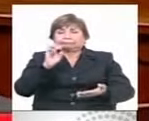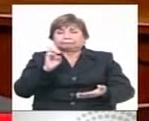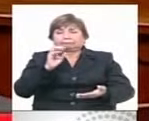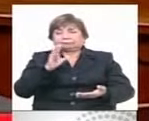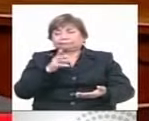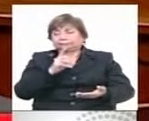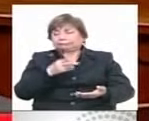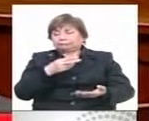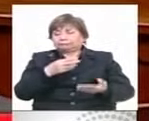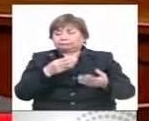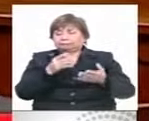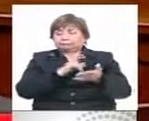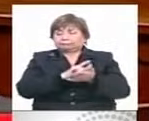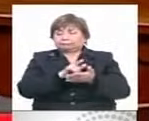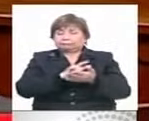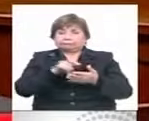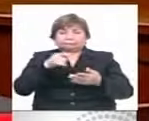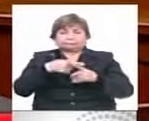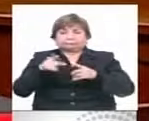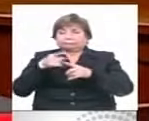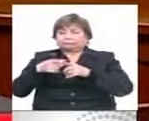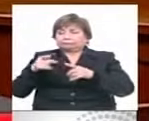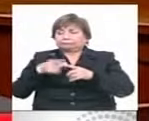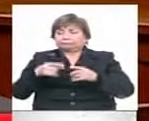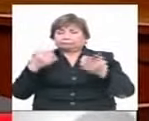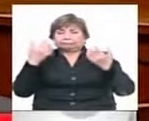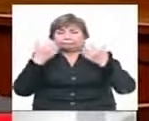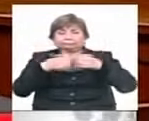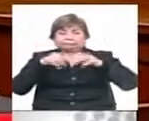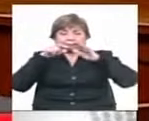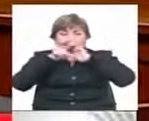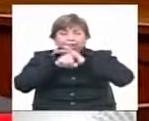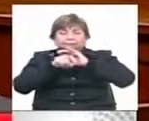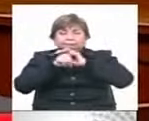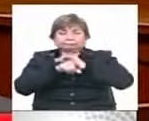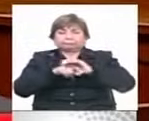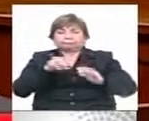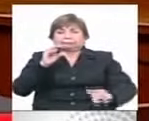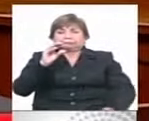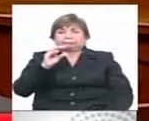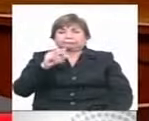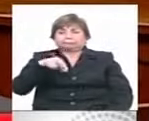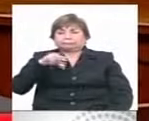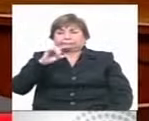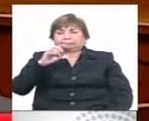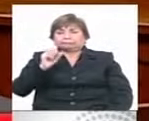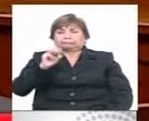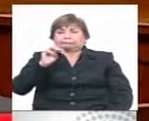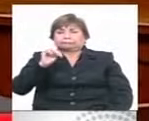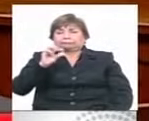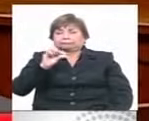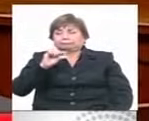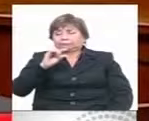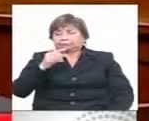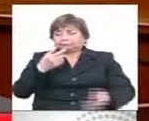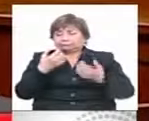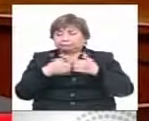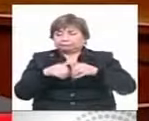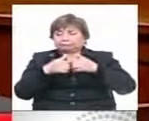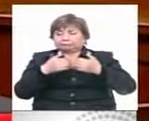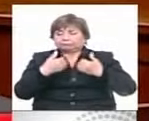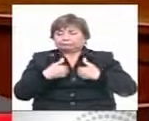los principales puertos del país, la empresa minera que construye Quellaveco en Moquegua y los empresarios que